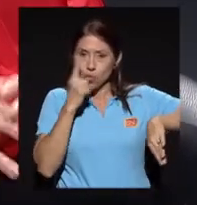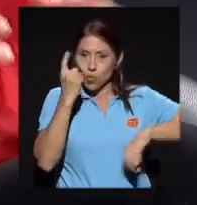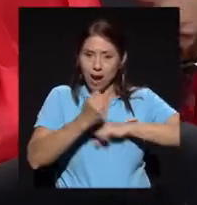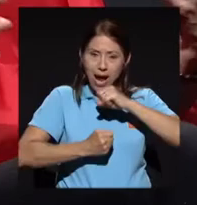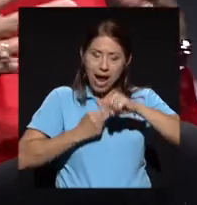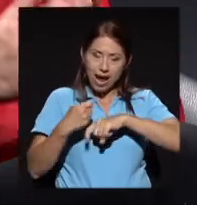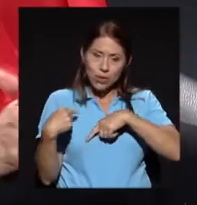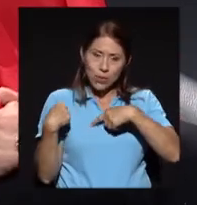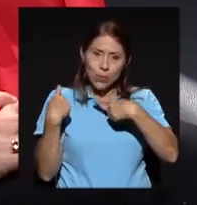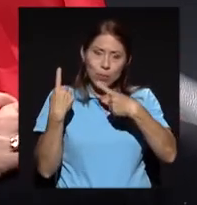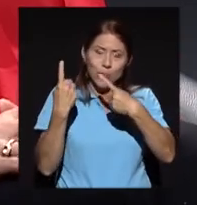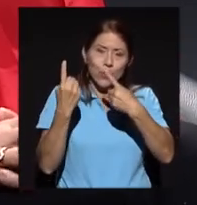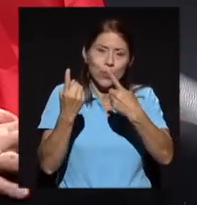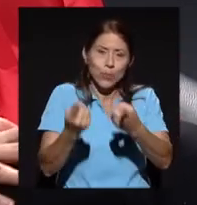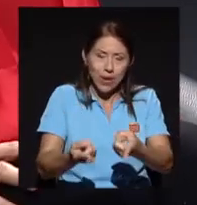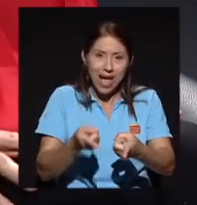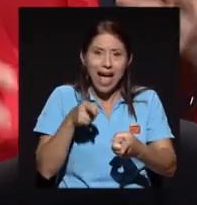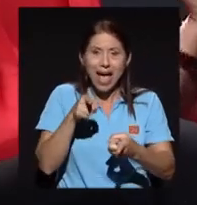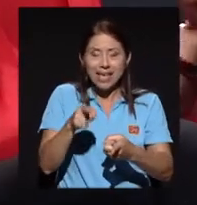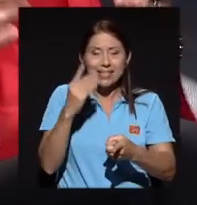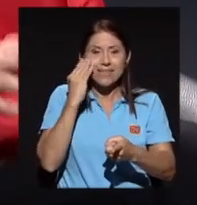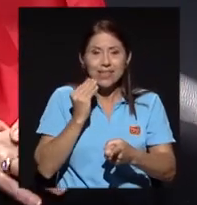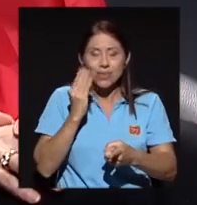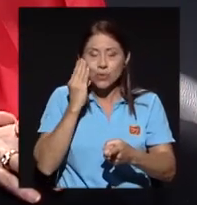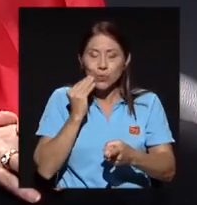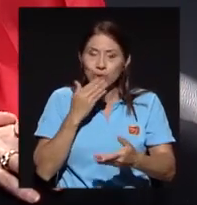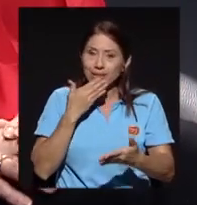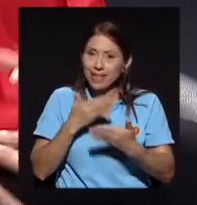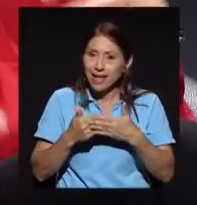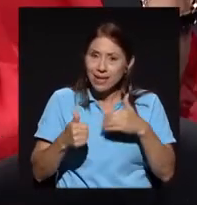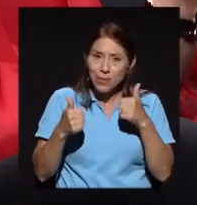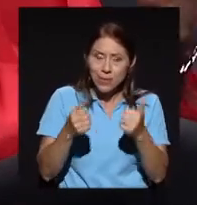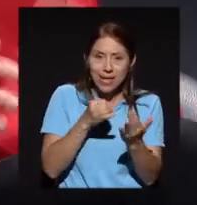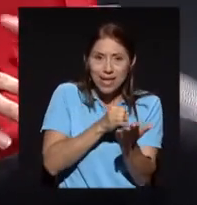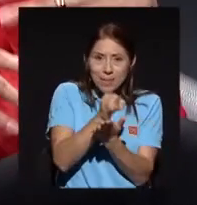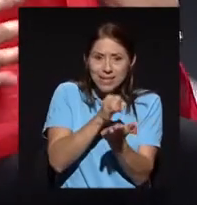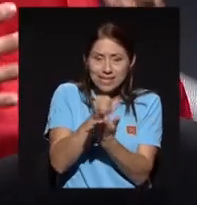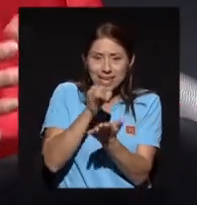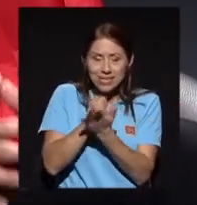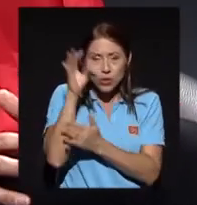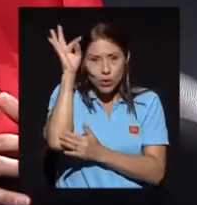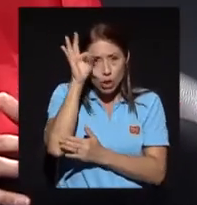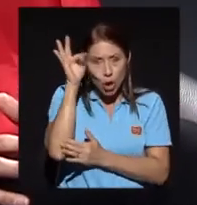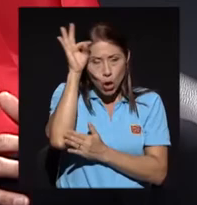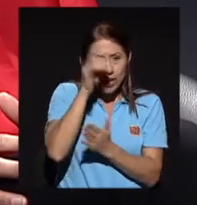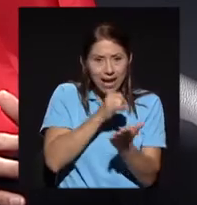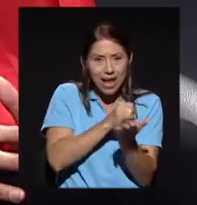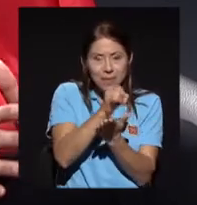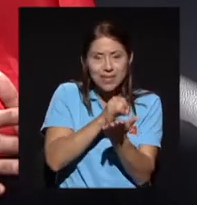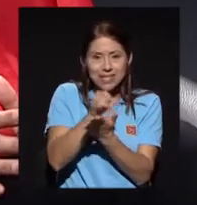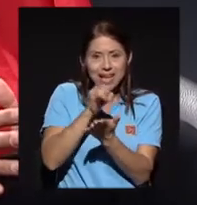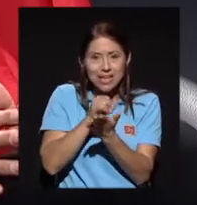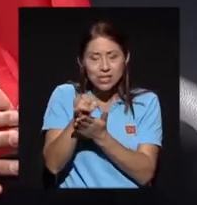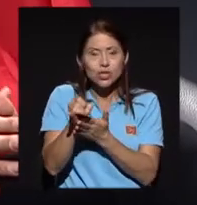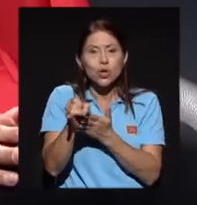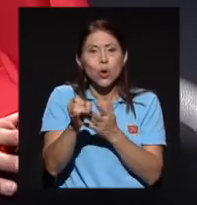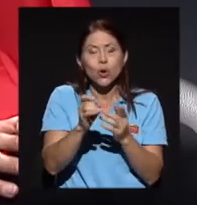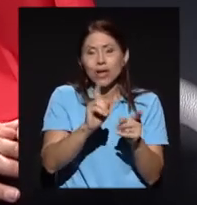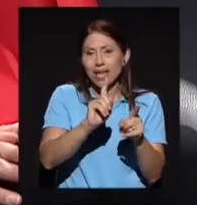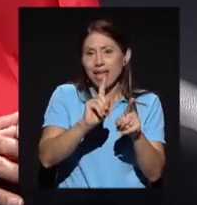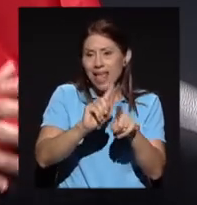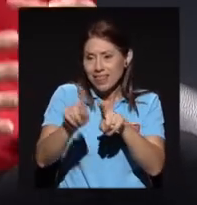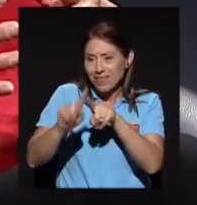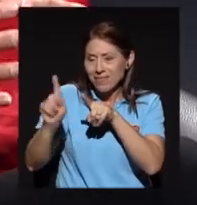a esa aventura tan enriquecedora que fue la investigación teórica, la investigación empírica en otros